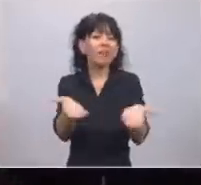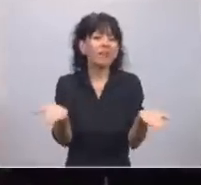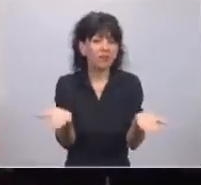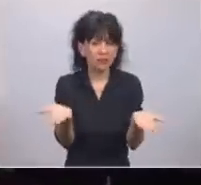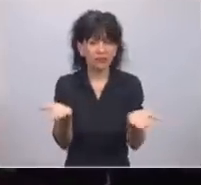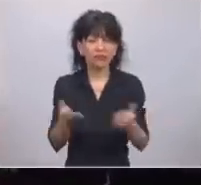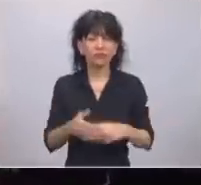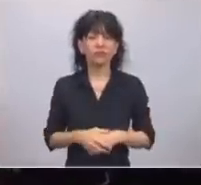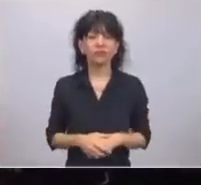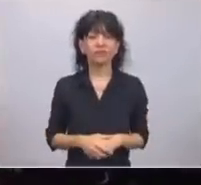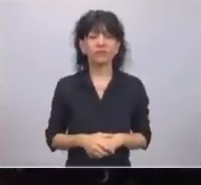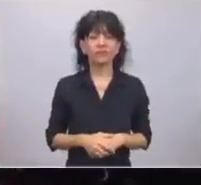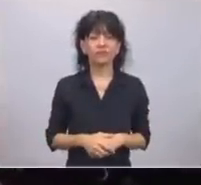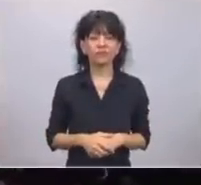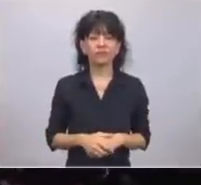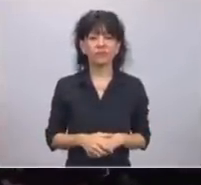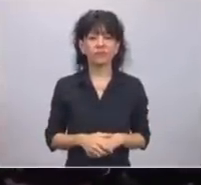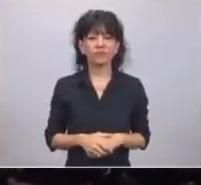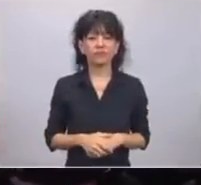amigas,